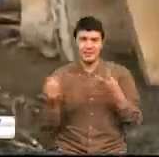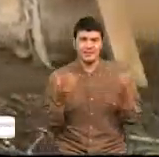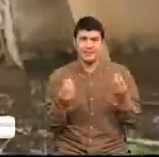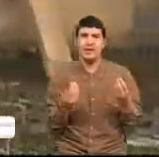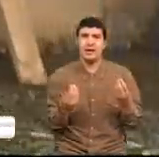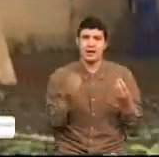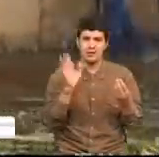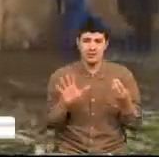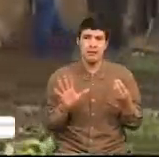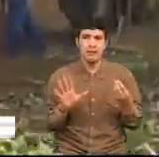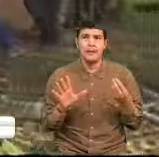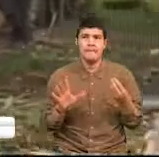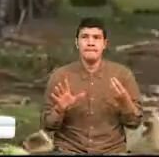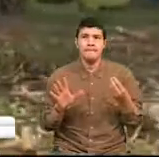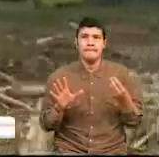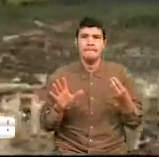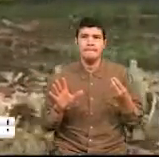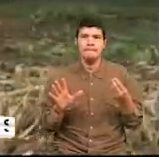armados